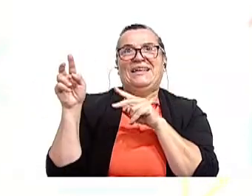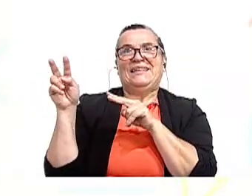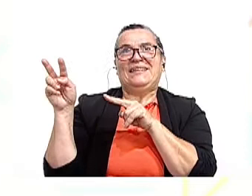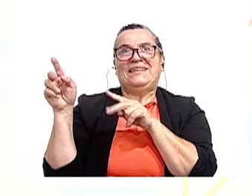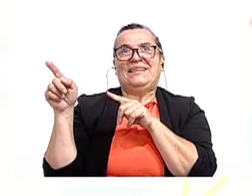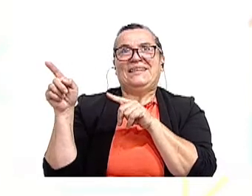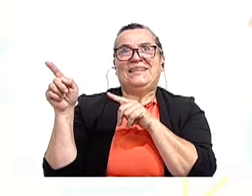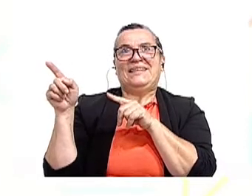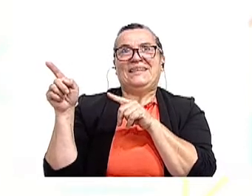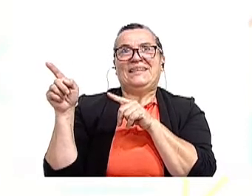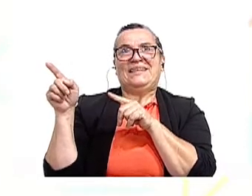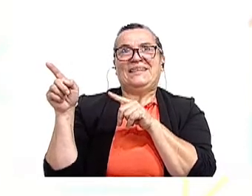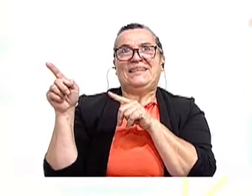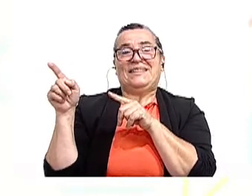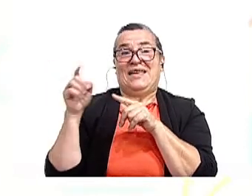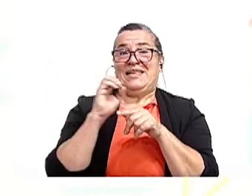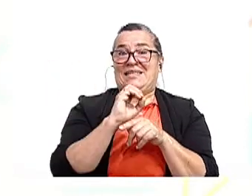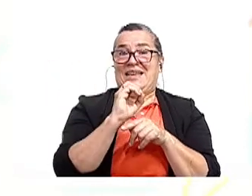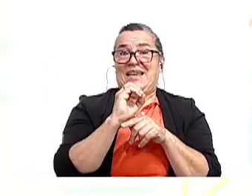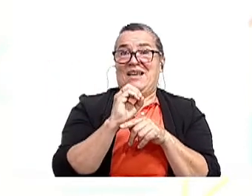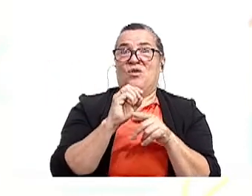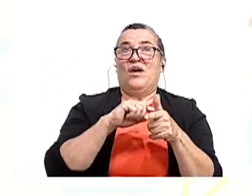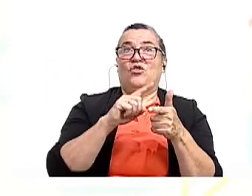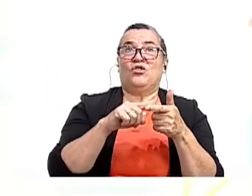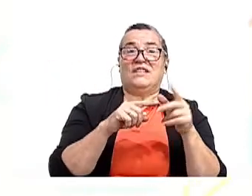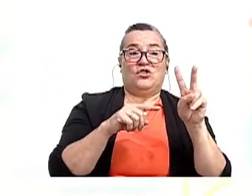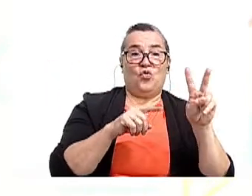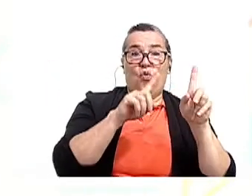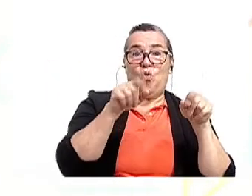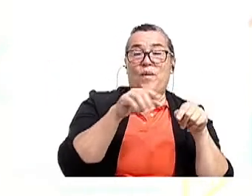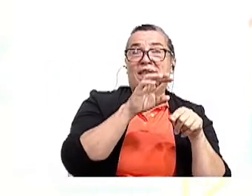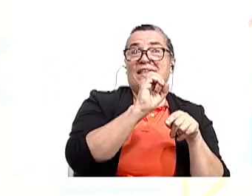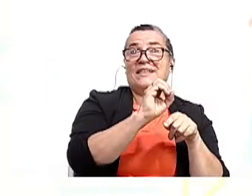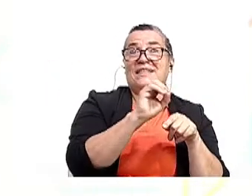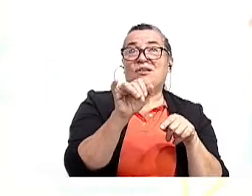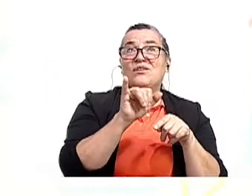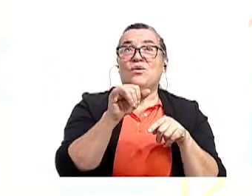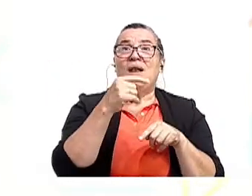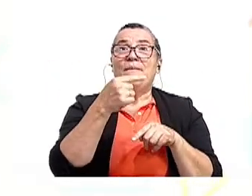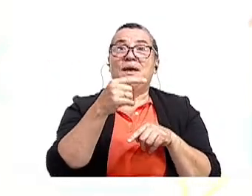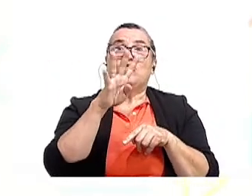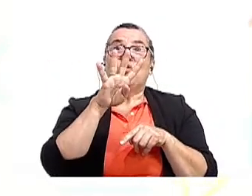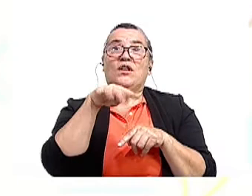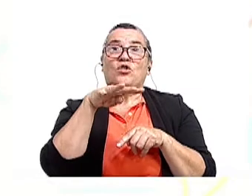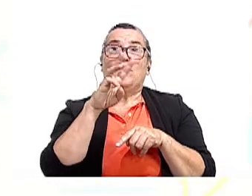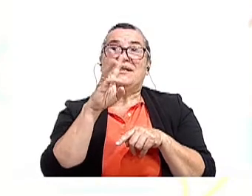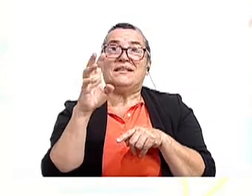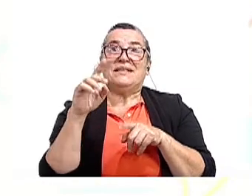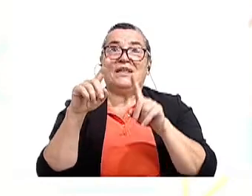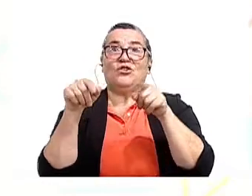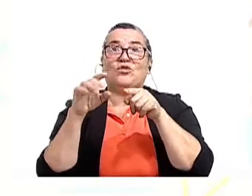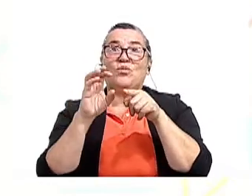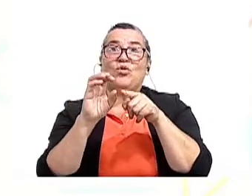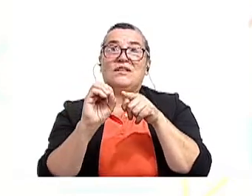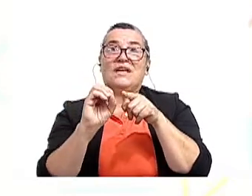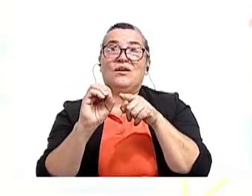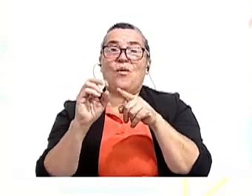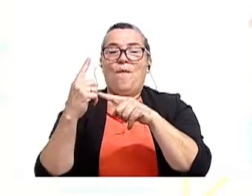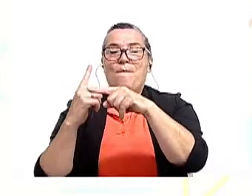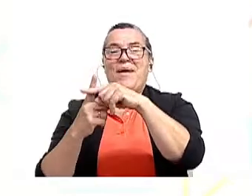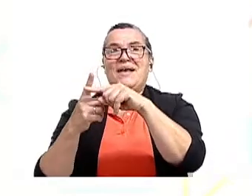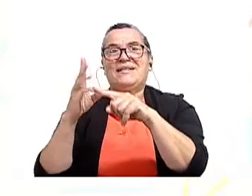la sustitución obtenemos que v de 0 es igual a menos 4.600 por 0 más